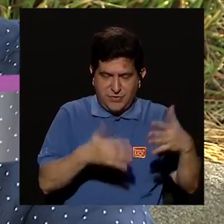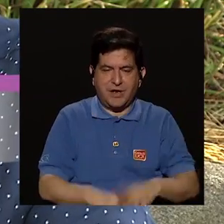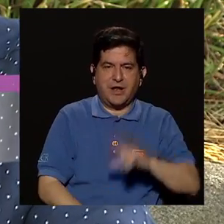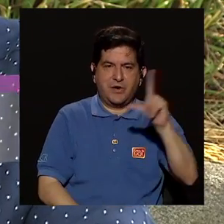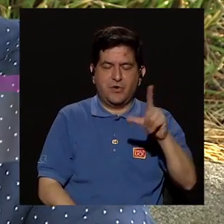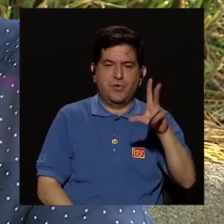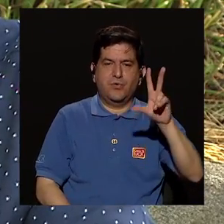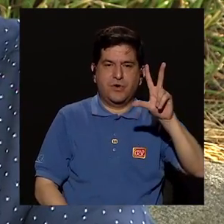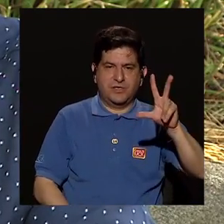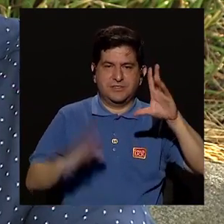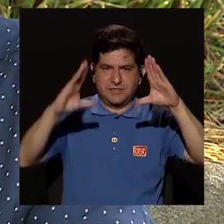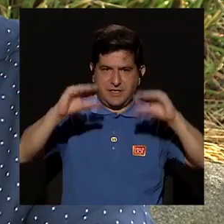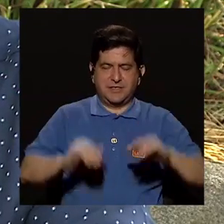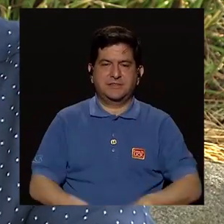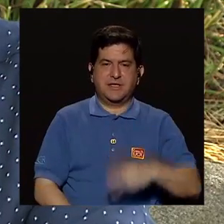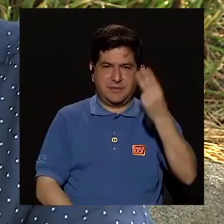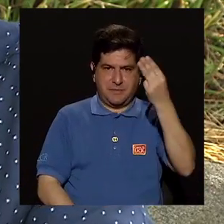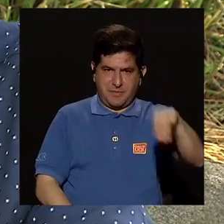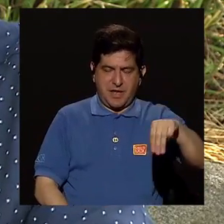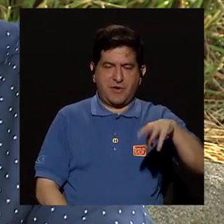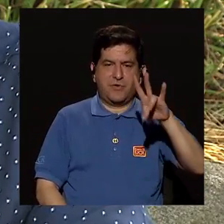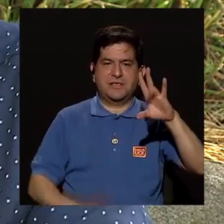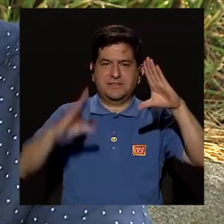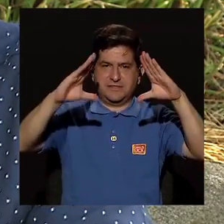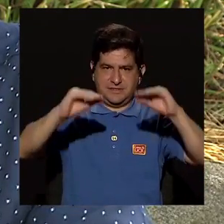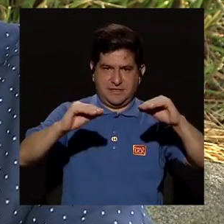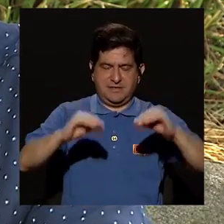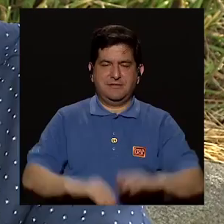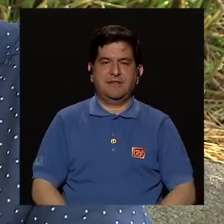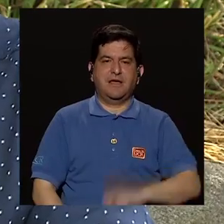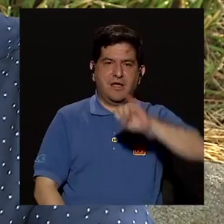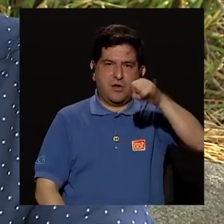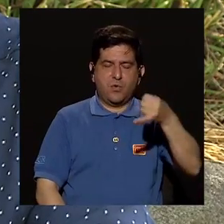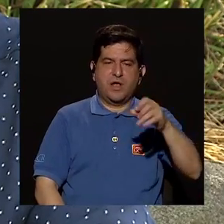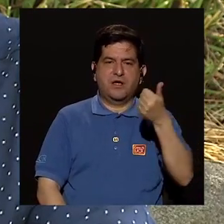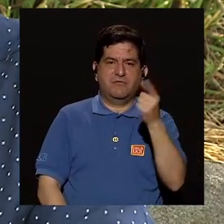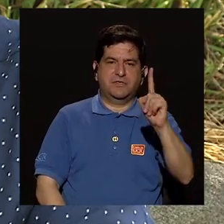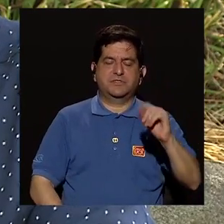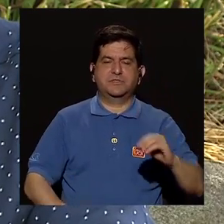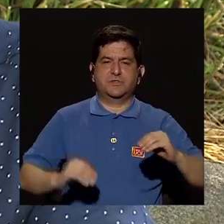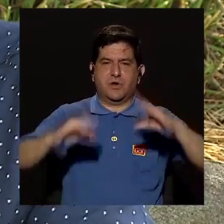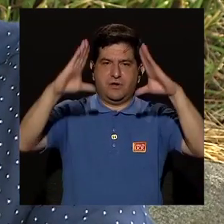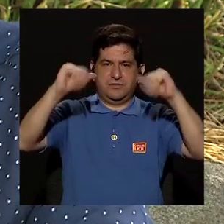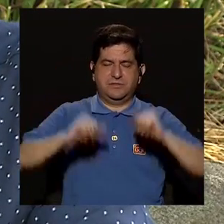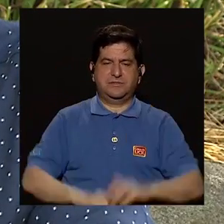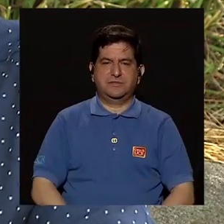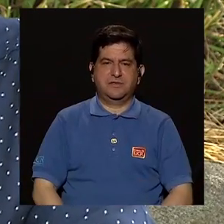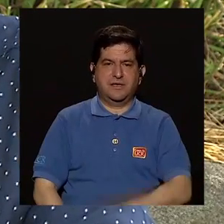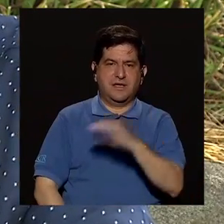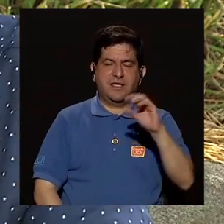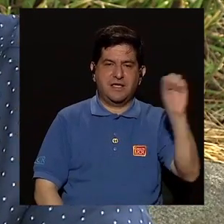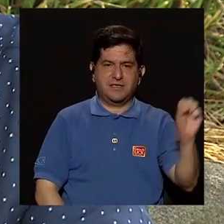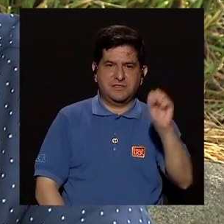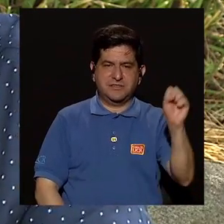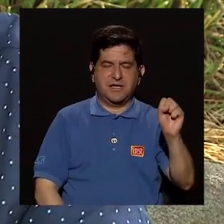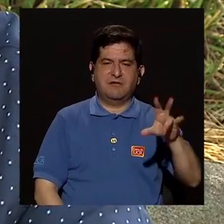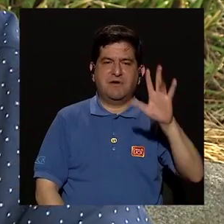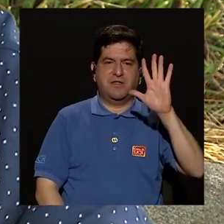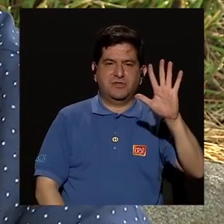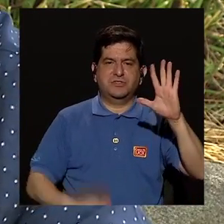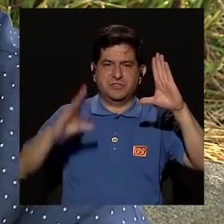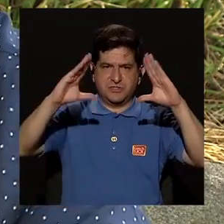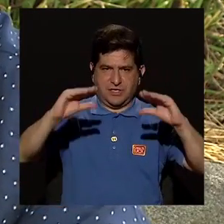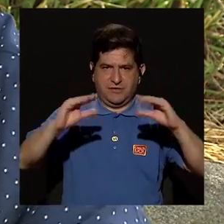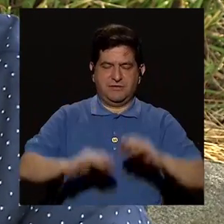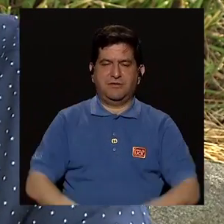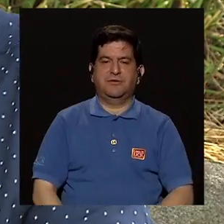son los lunes a las 3 de la tarde los miércoles a las 7 de la noche jueves a las 11 de la mañana y los sábados a